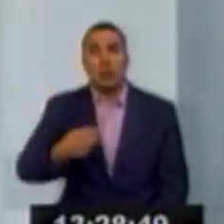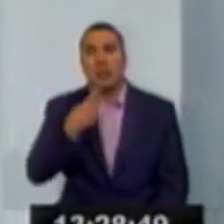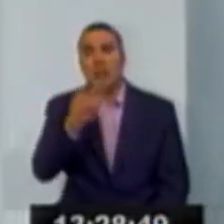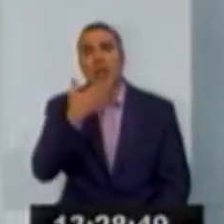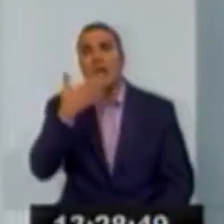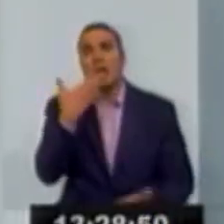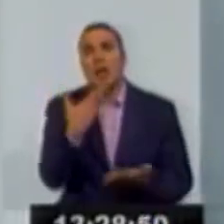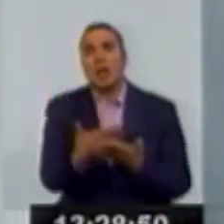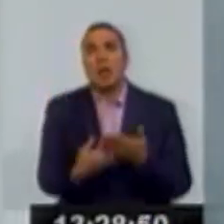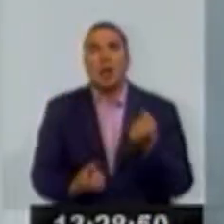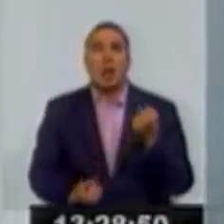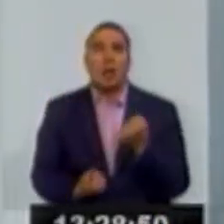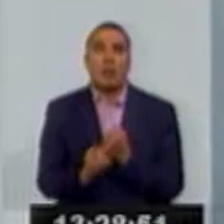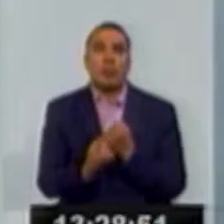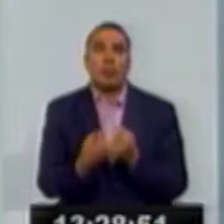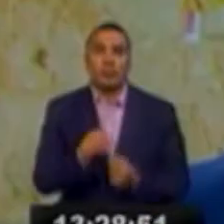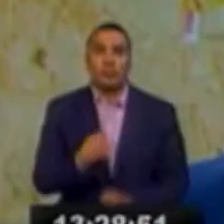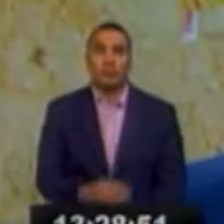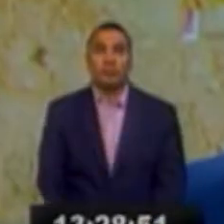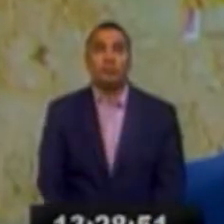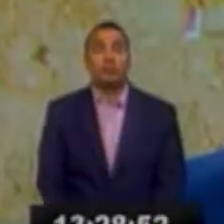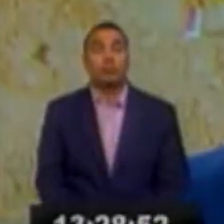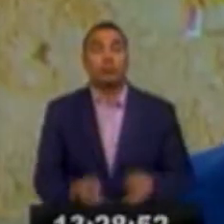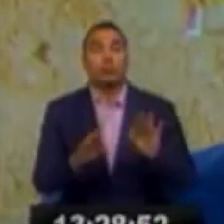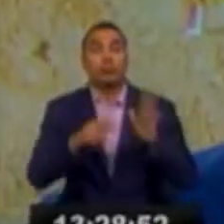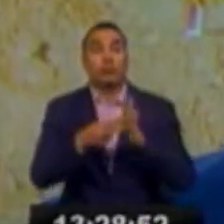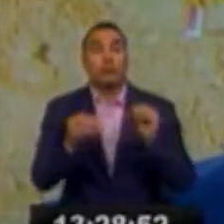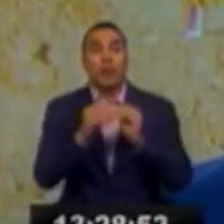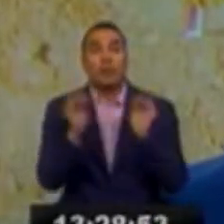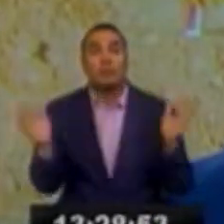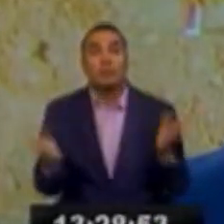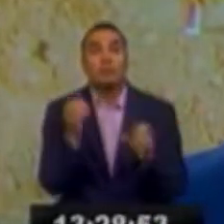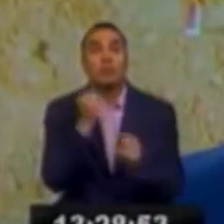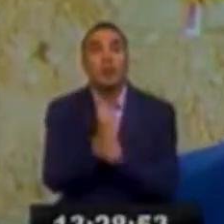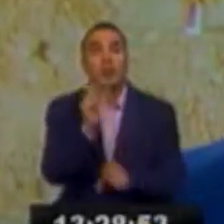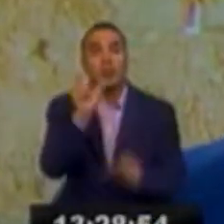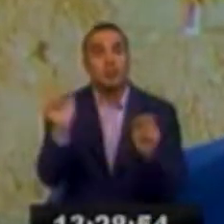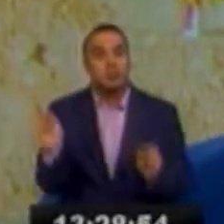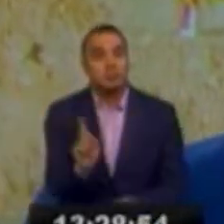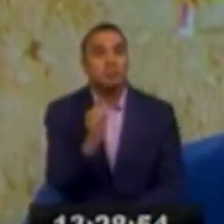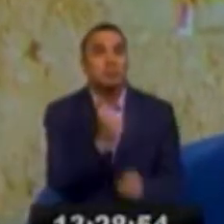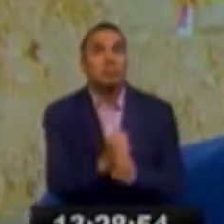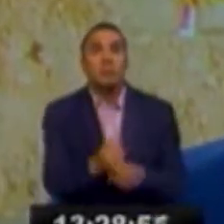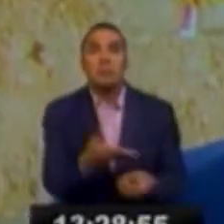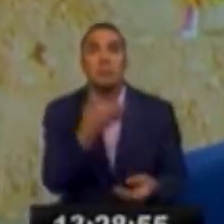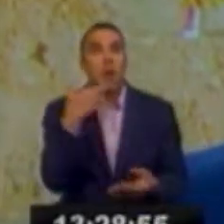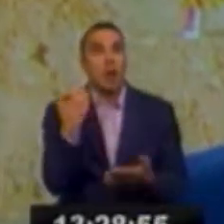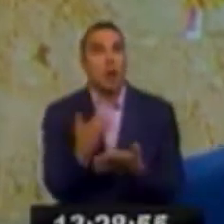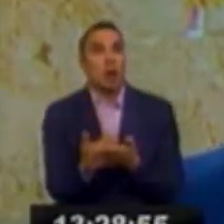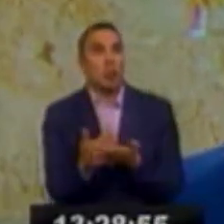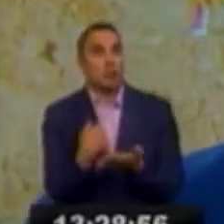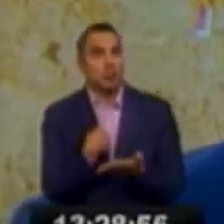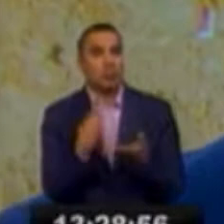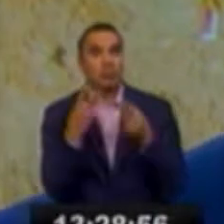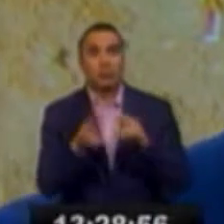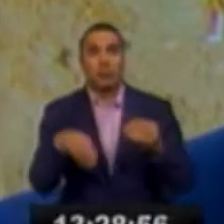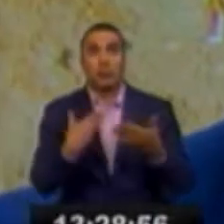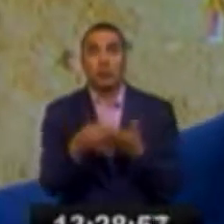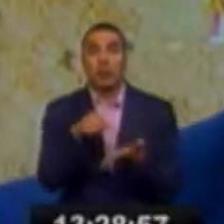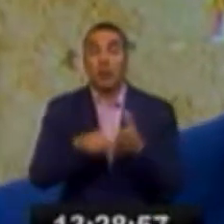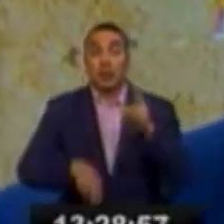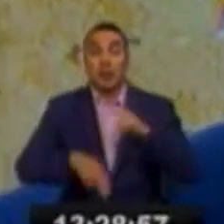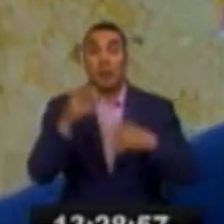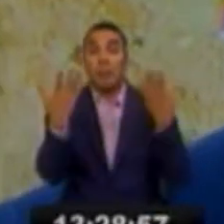el apoyo brindado. Es una forma también de generar fuentes de empleo, de mejorar nuestra economía. Trataremos de que toda la mano de